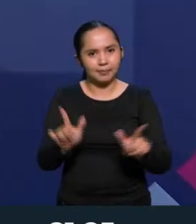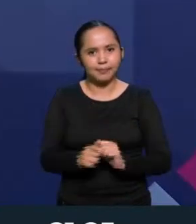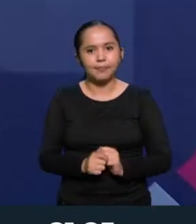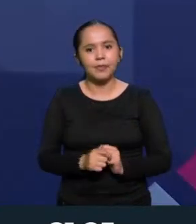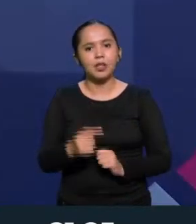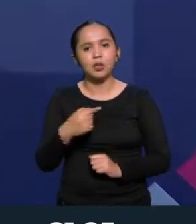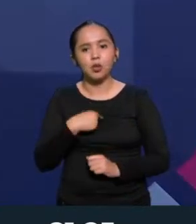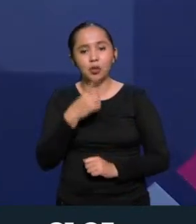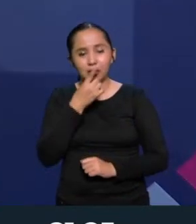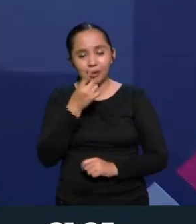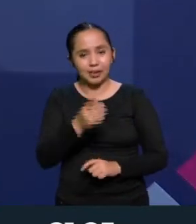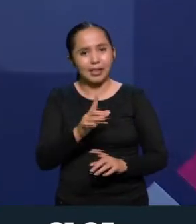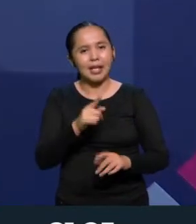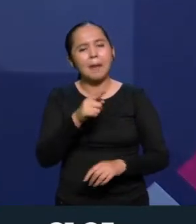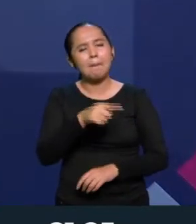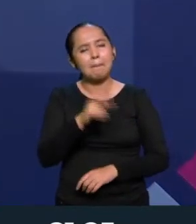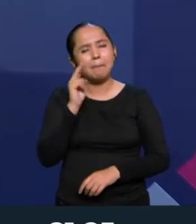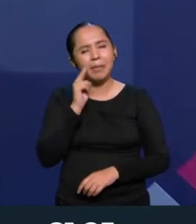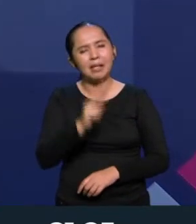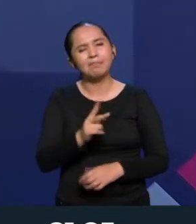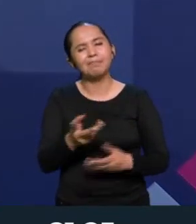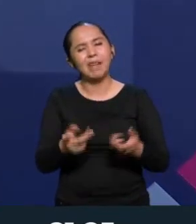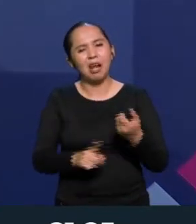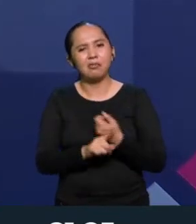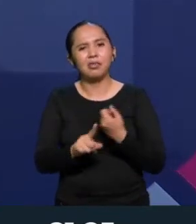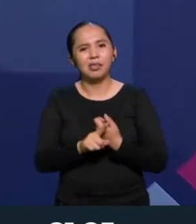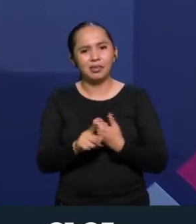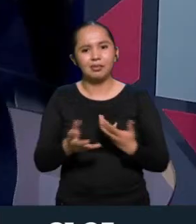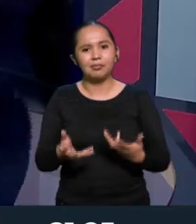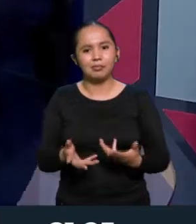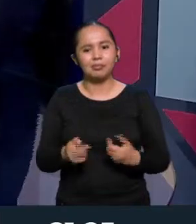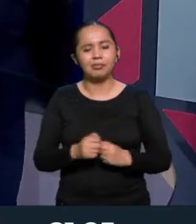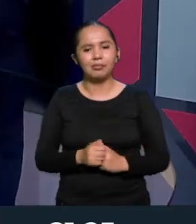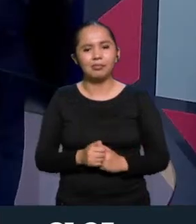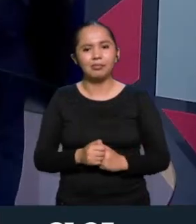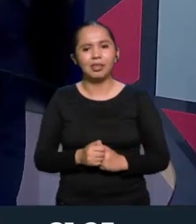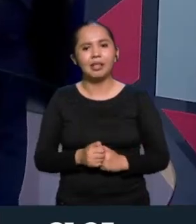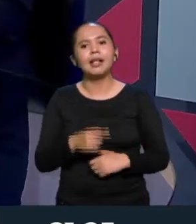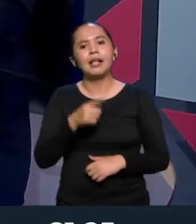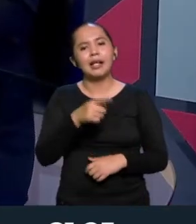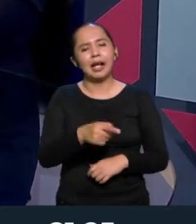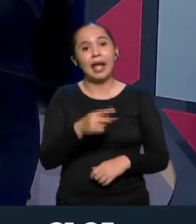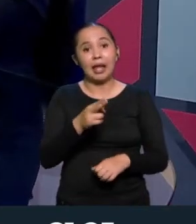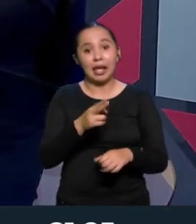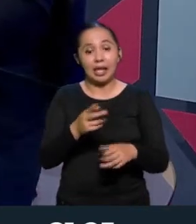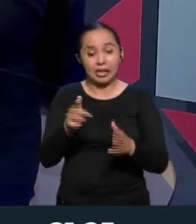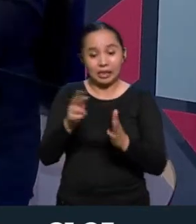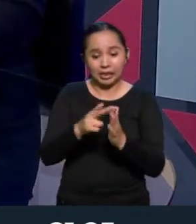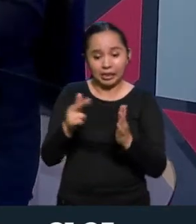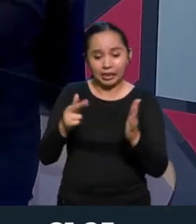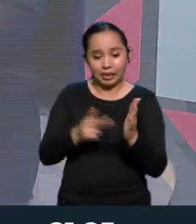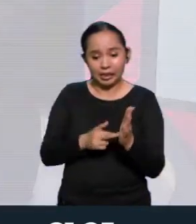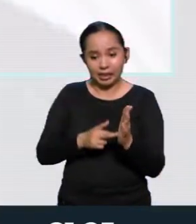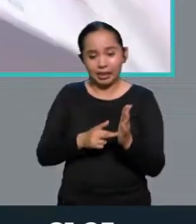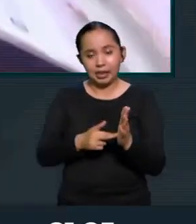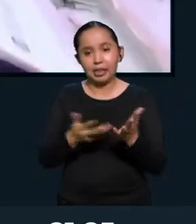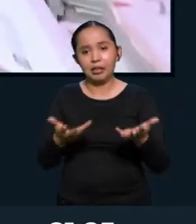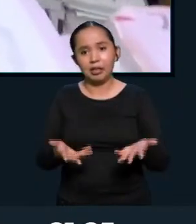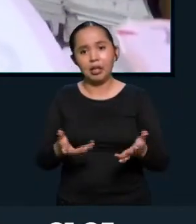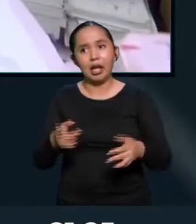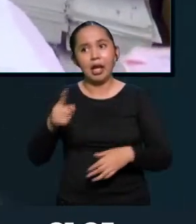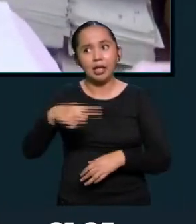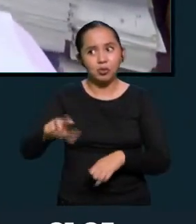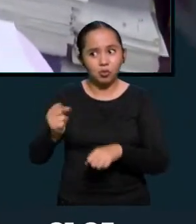le llamaría conquista, sino agandalle. Sí. O sea, si fuera una norma... en sus términos es una conquista, ¿no? Si fuera una norma que está dirigida, reitero, a actuarios,